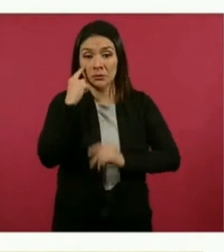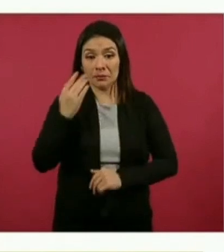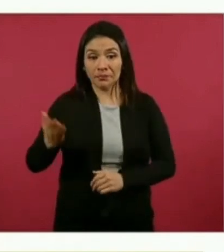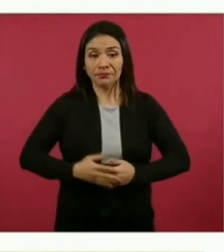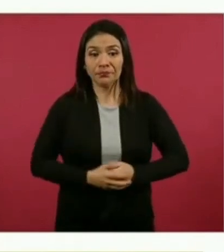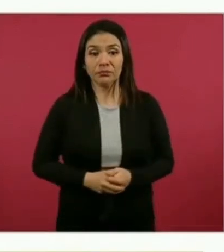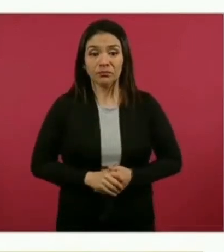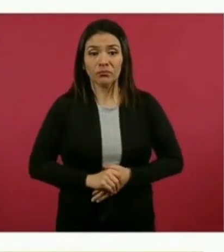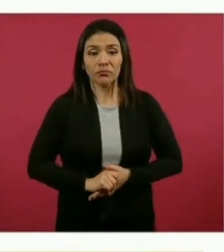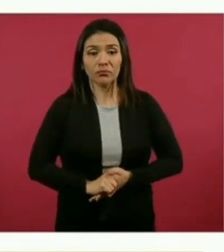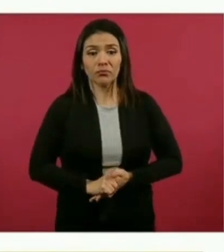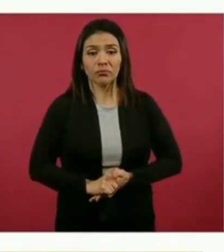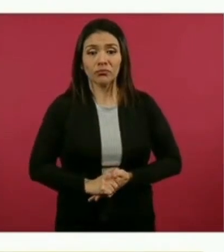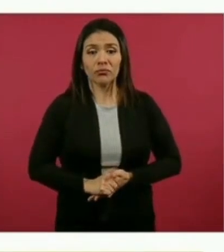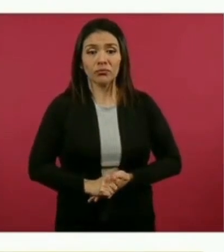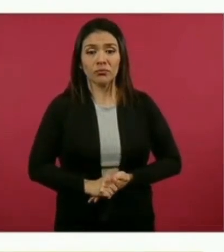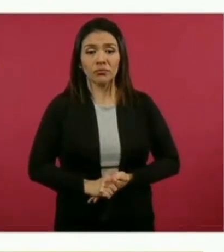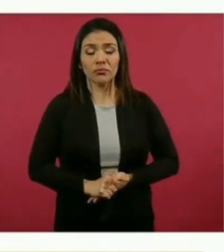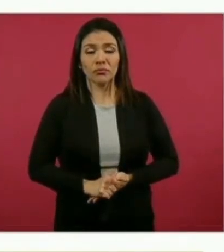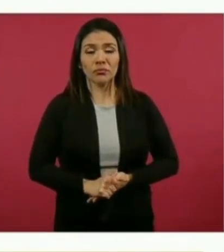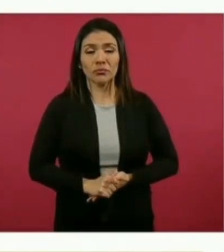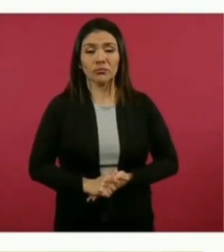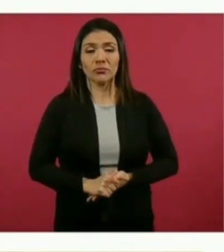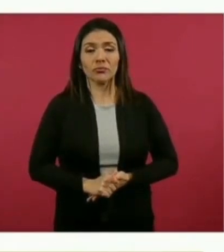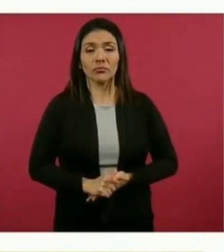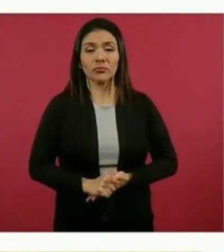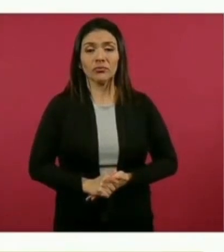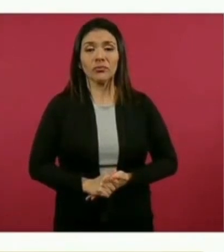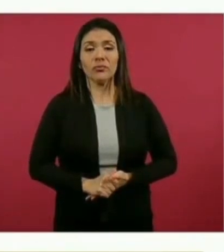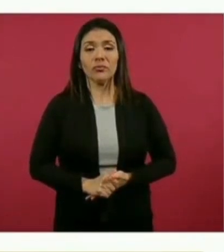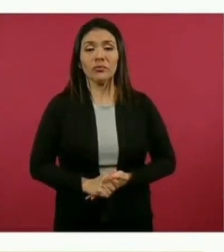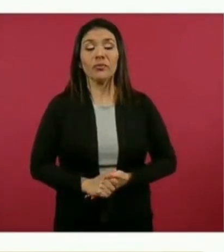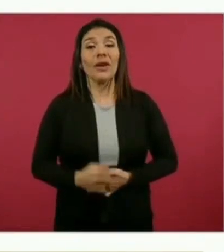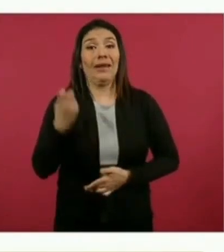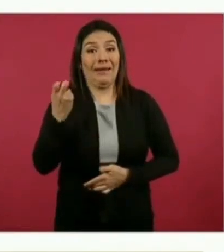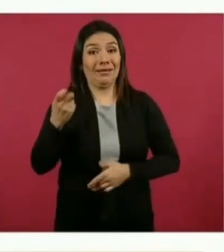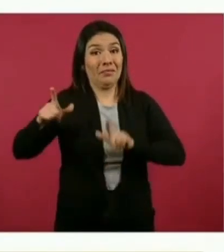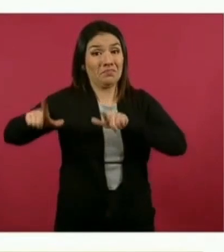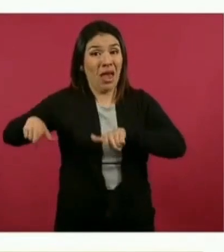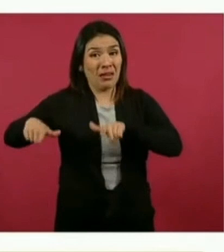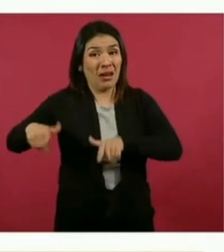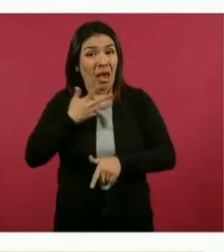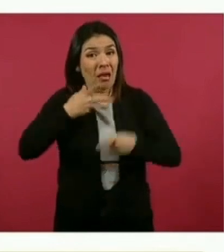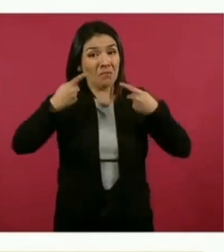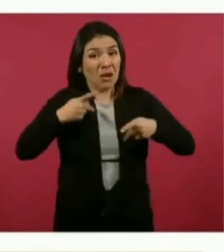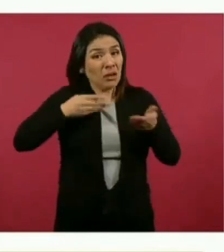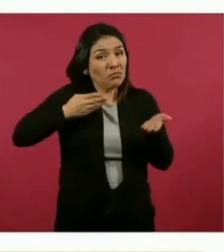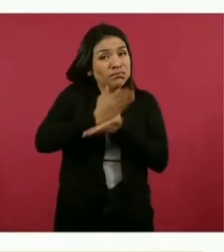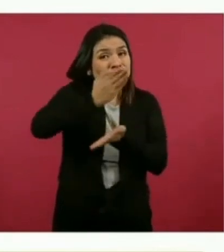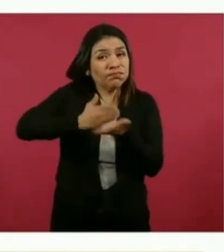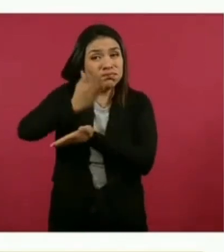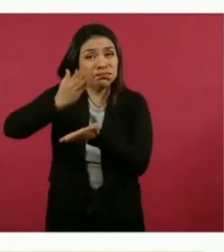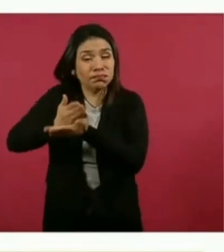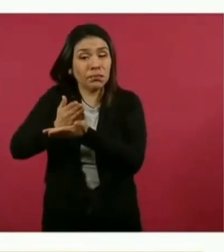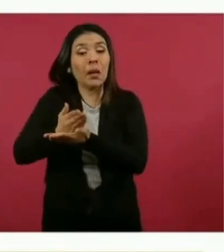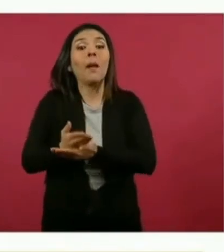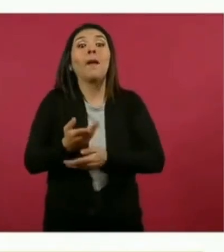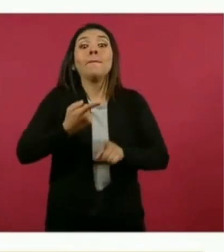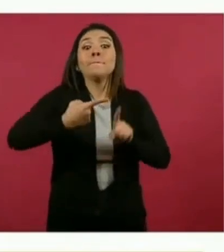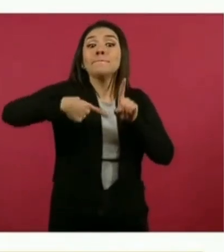125.400.000 páginas visitadas en esta plataforma, más la serie de posibles